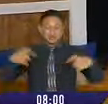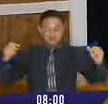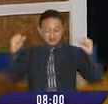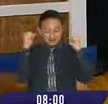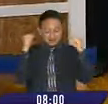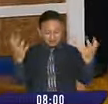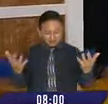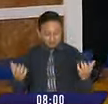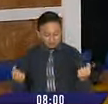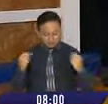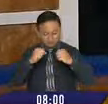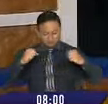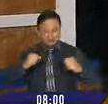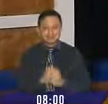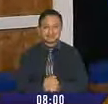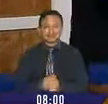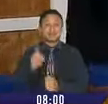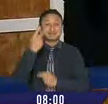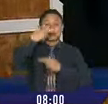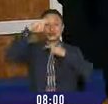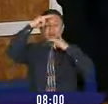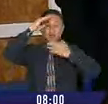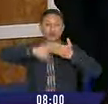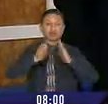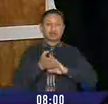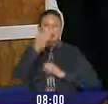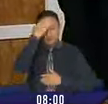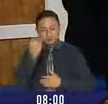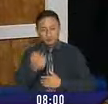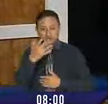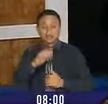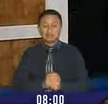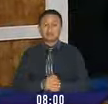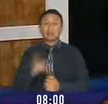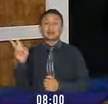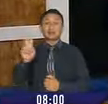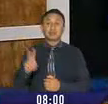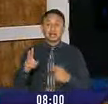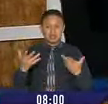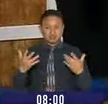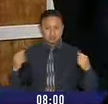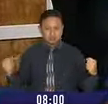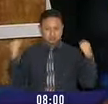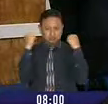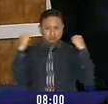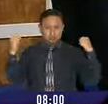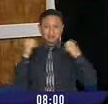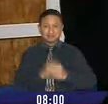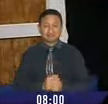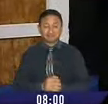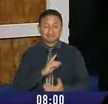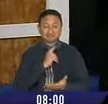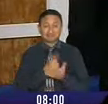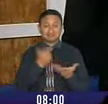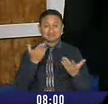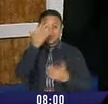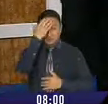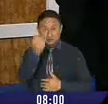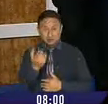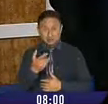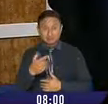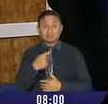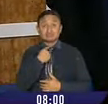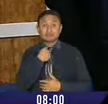pausa activa. Llegó el primer noticiero a la comunidad de Anita. Buenos días, viernes activos. Así es, buenos días, Robert. Ya mejorcito